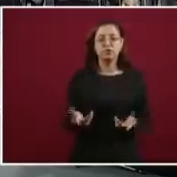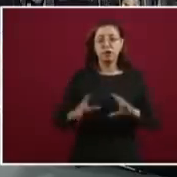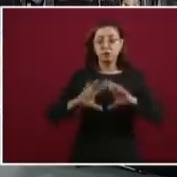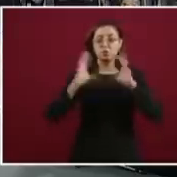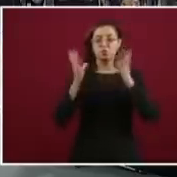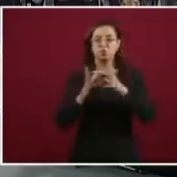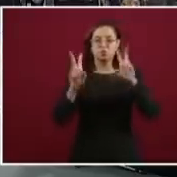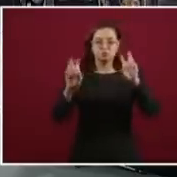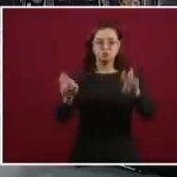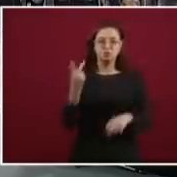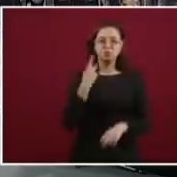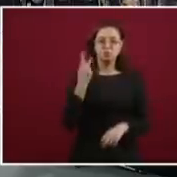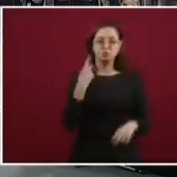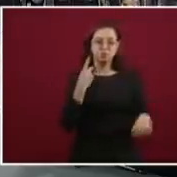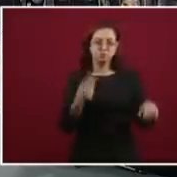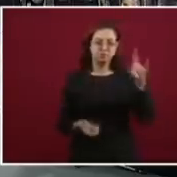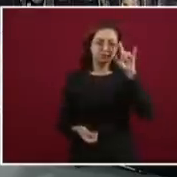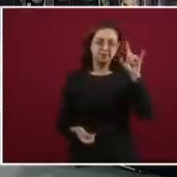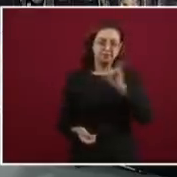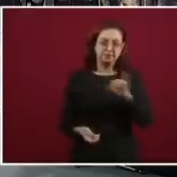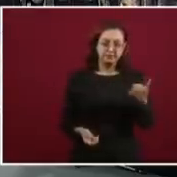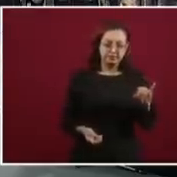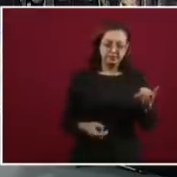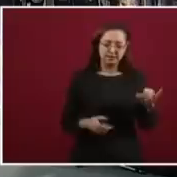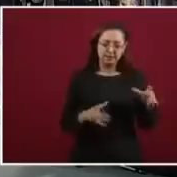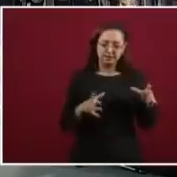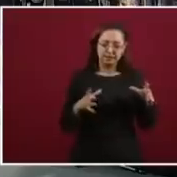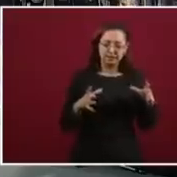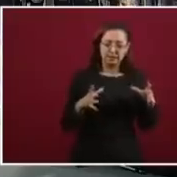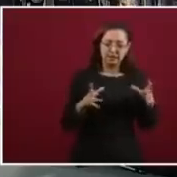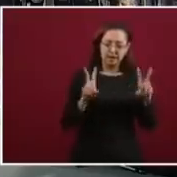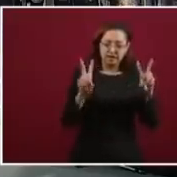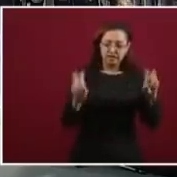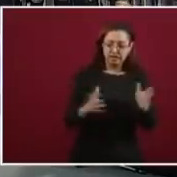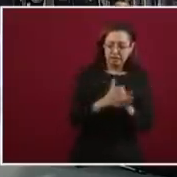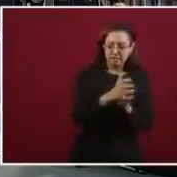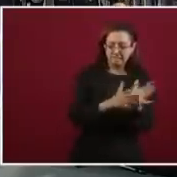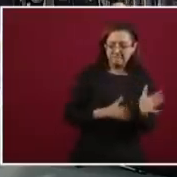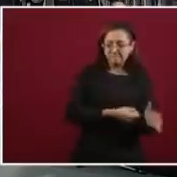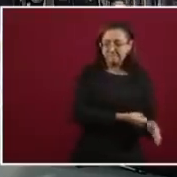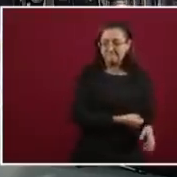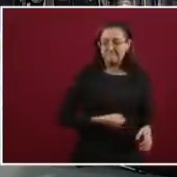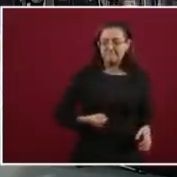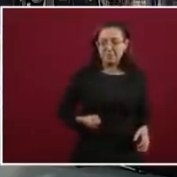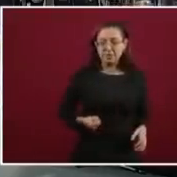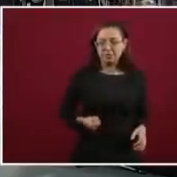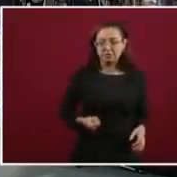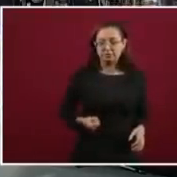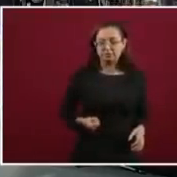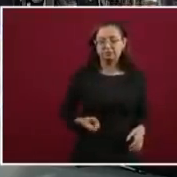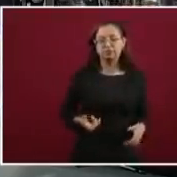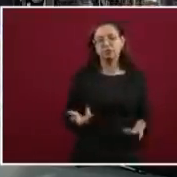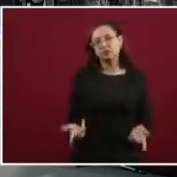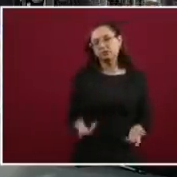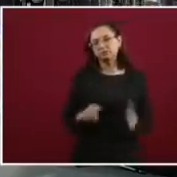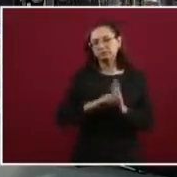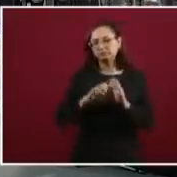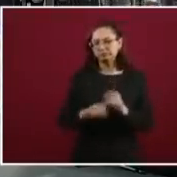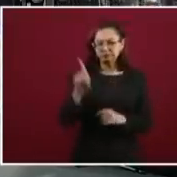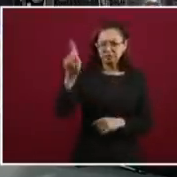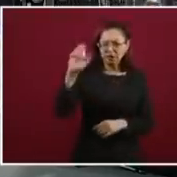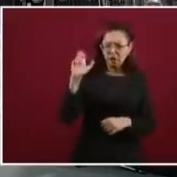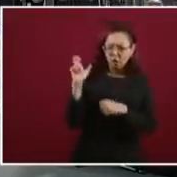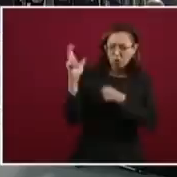mundo los de la on es lo de la austeridad uno habla en europa